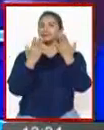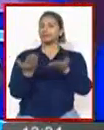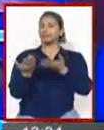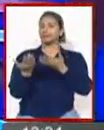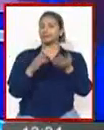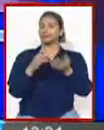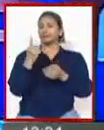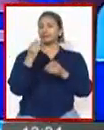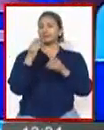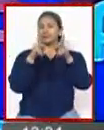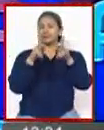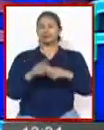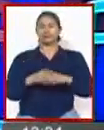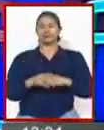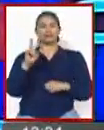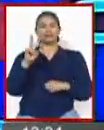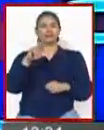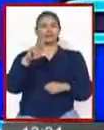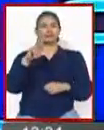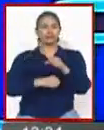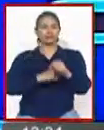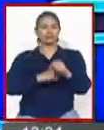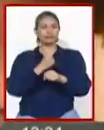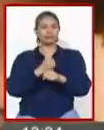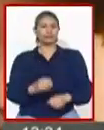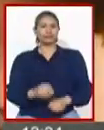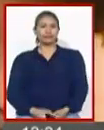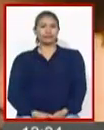fallecido una de las integrantes de 23 años.